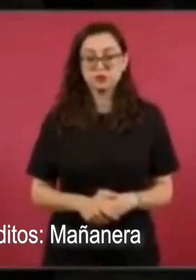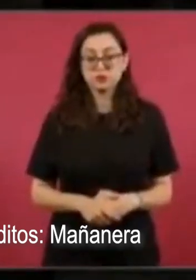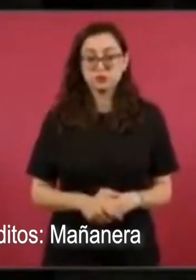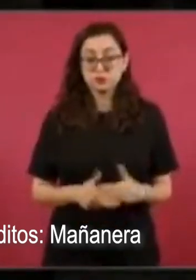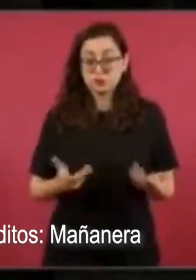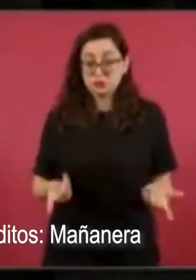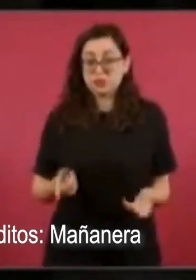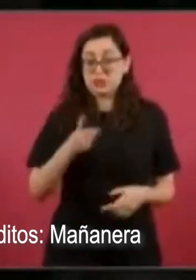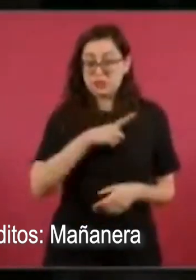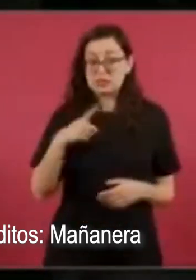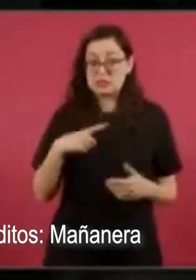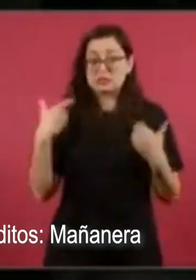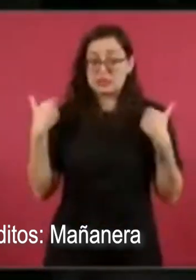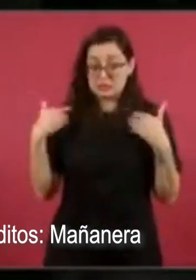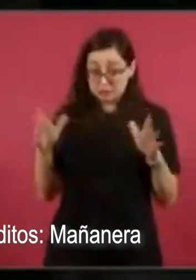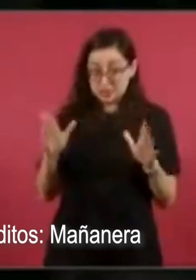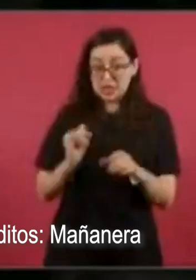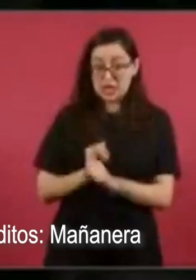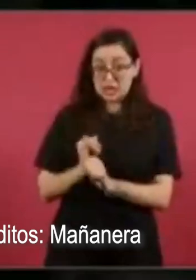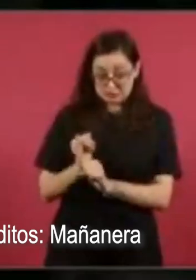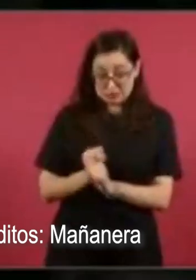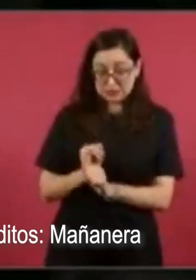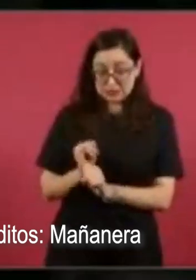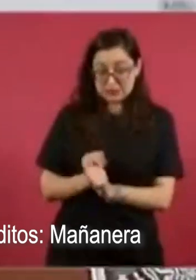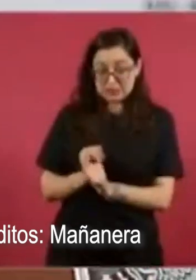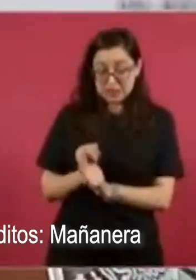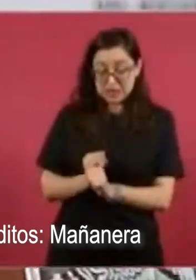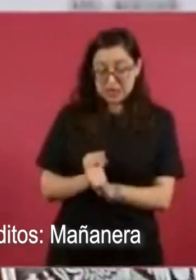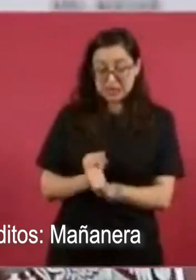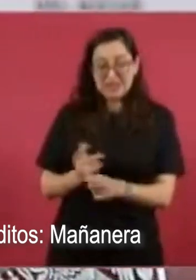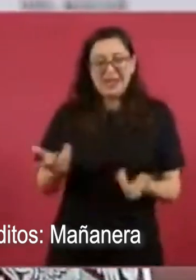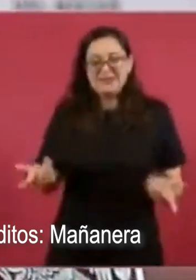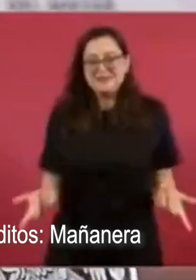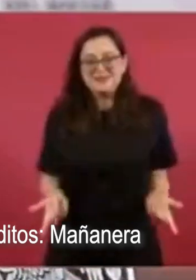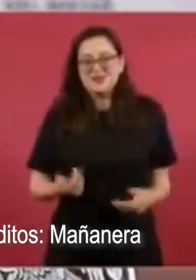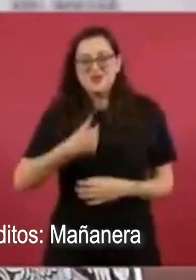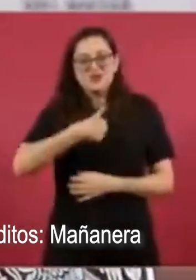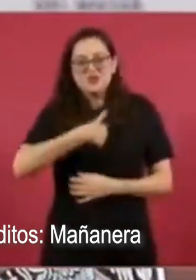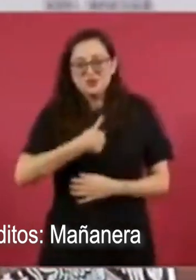investigaran? O sea, me gustaría resaltar esto. La fiscalía, yo no puedo